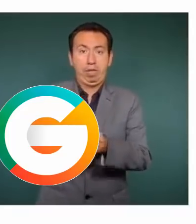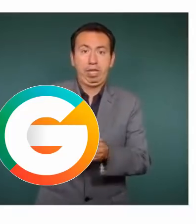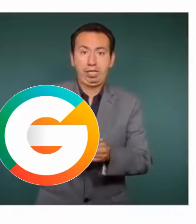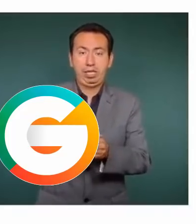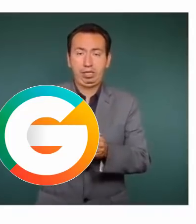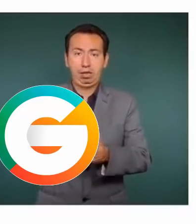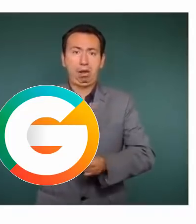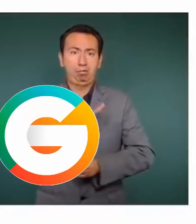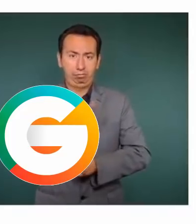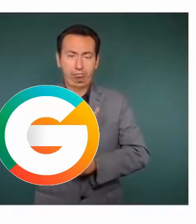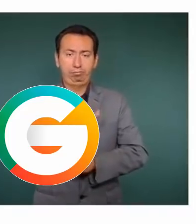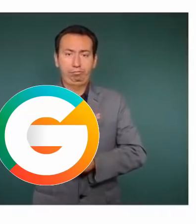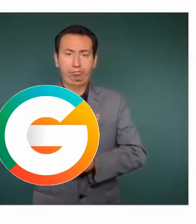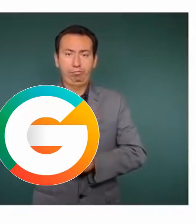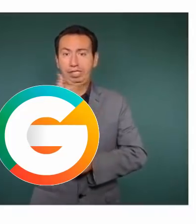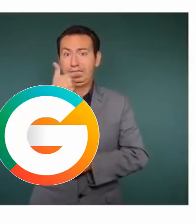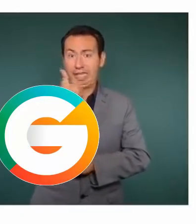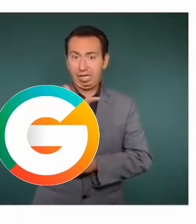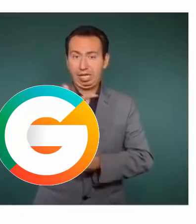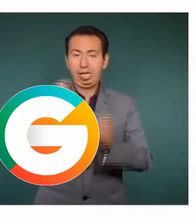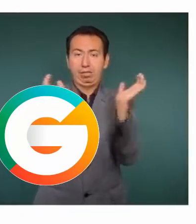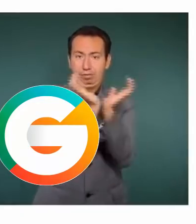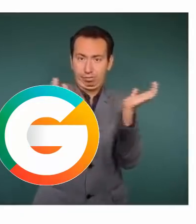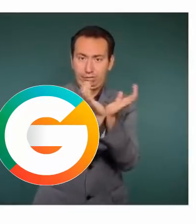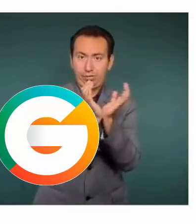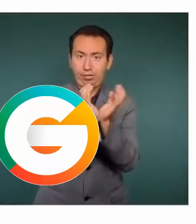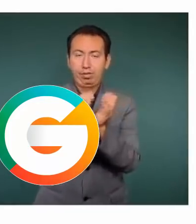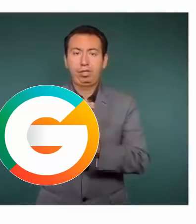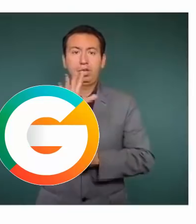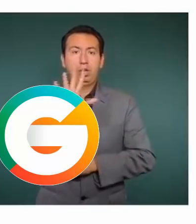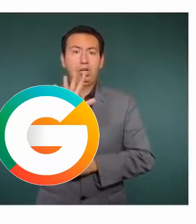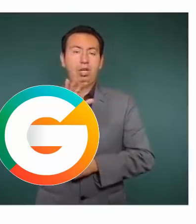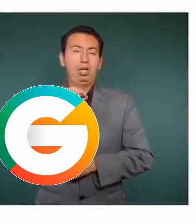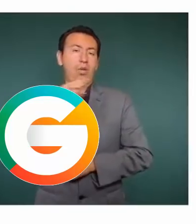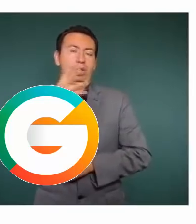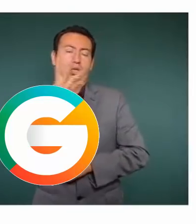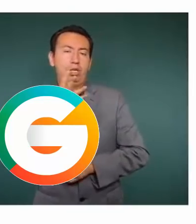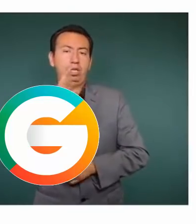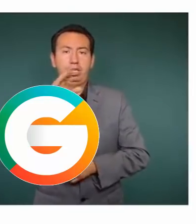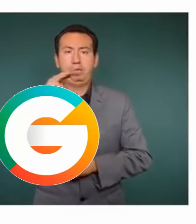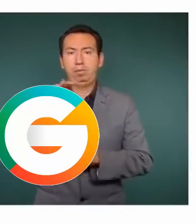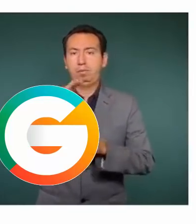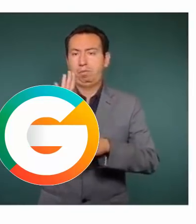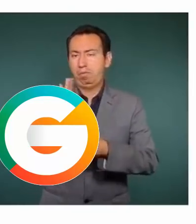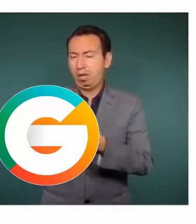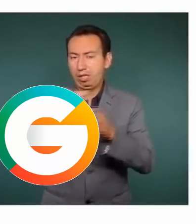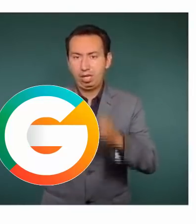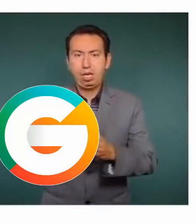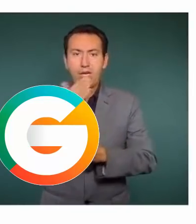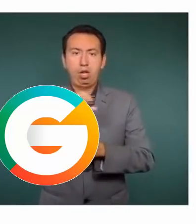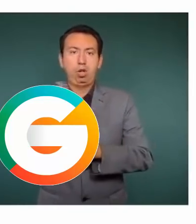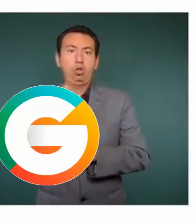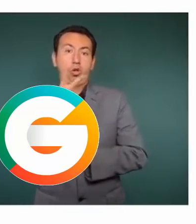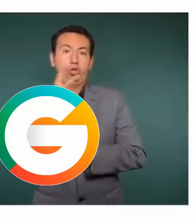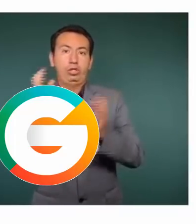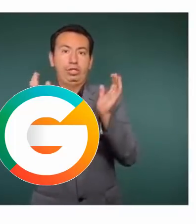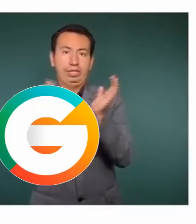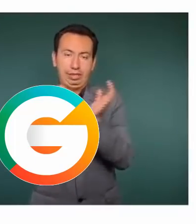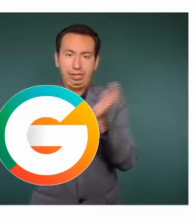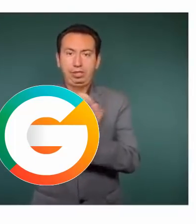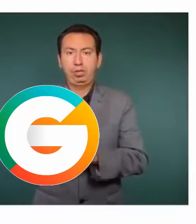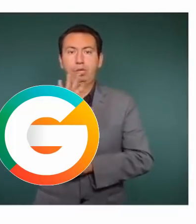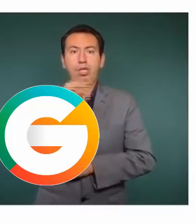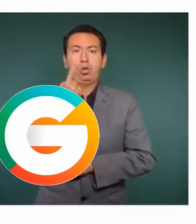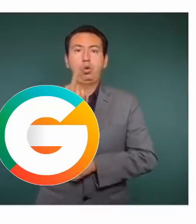hospitalarias, 7 son del IMSS, 4 del IMSS Bienestar, 2 del ISSSTE, 41 del Estado